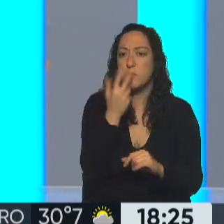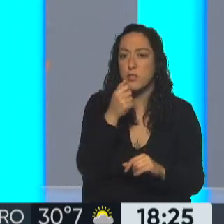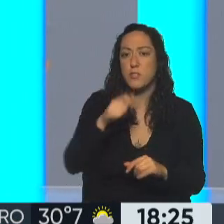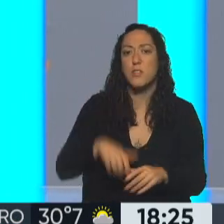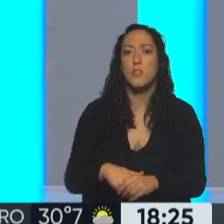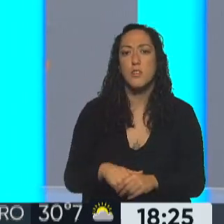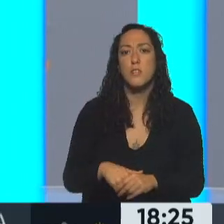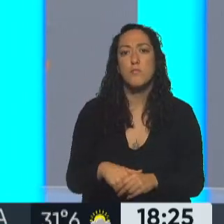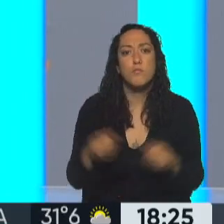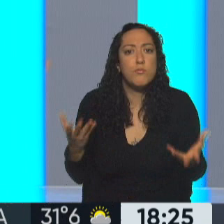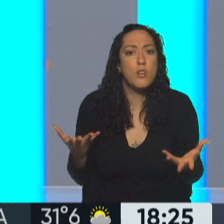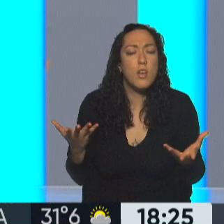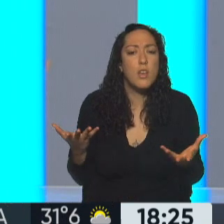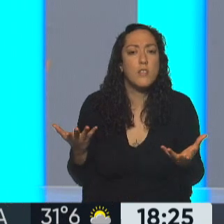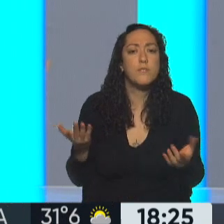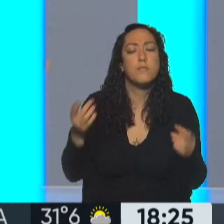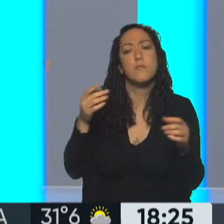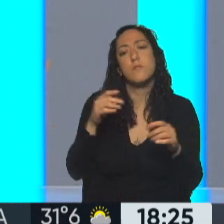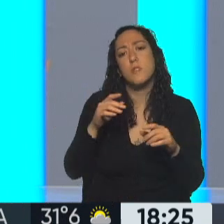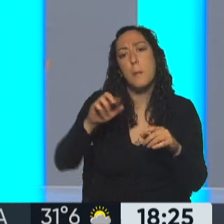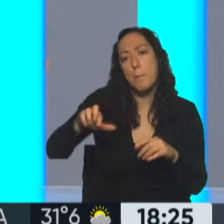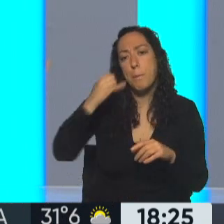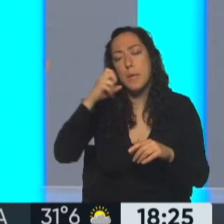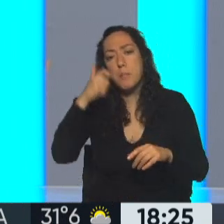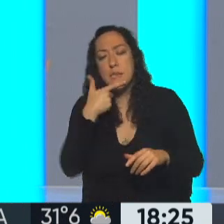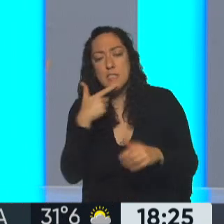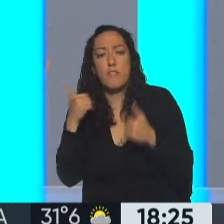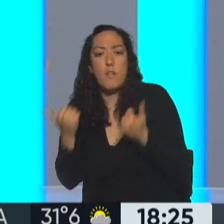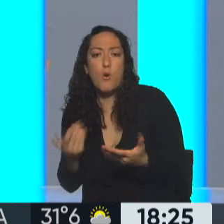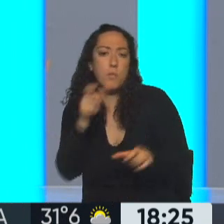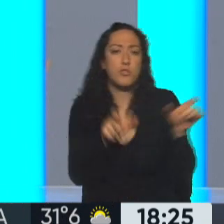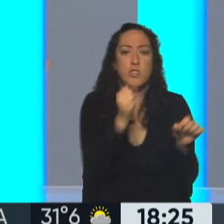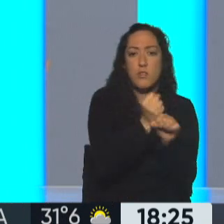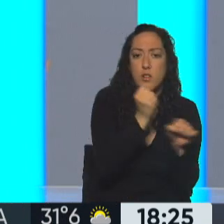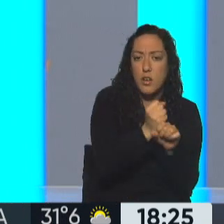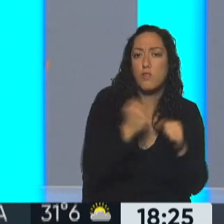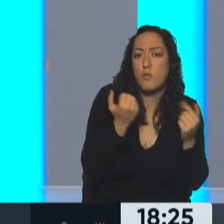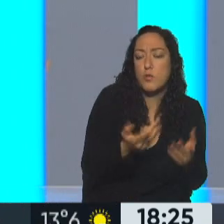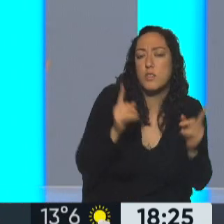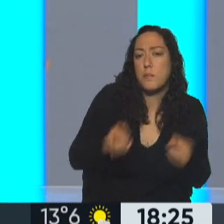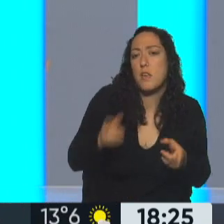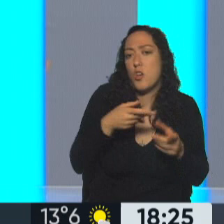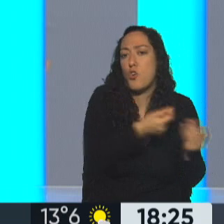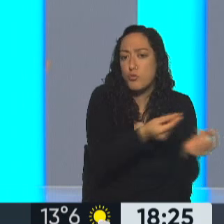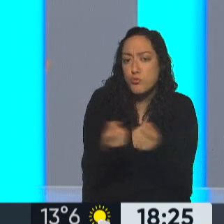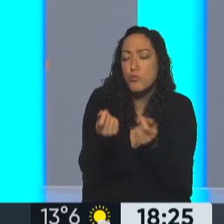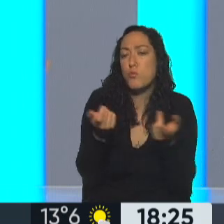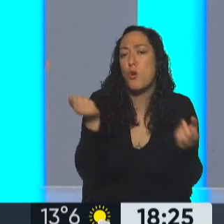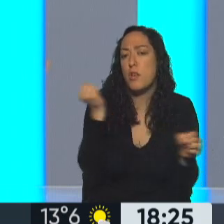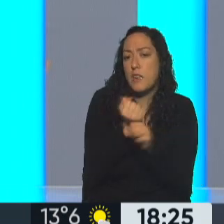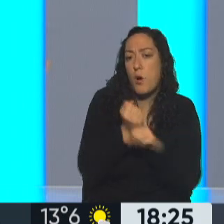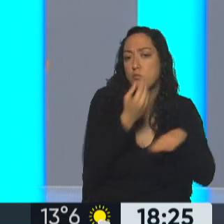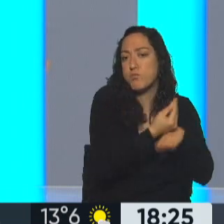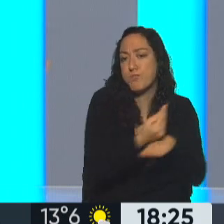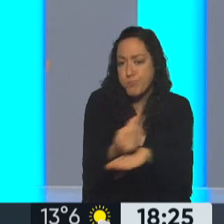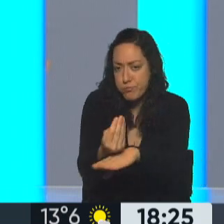medidas que se están lanzando a favor de la pequeña y mediana empresa, a favor del trabajador, y esto se habla que es a favor del consumo y la generación de empleo. Muchos dicen a